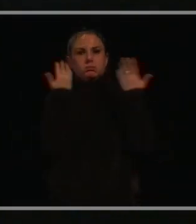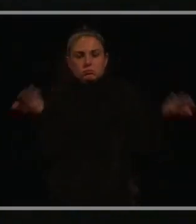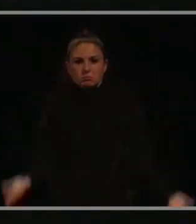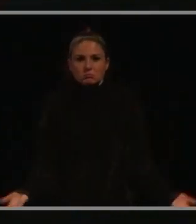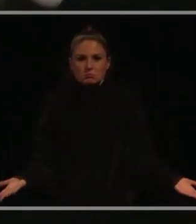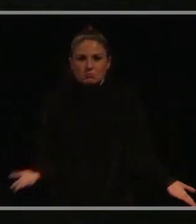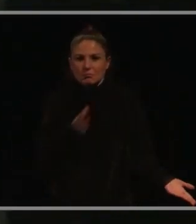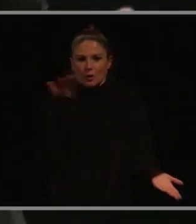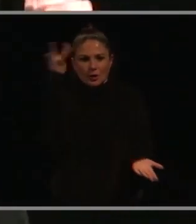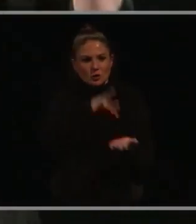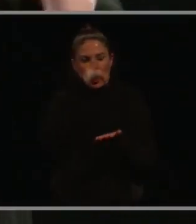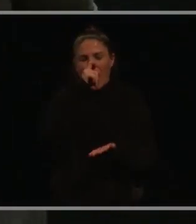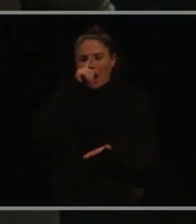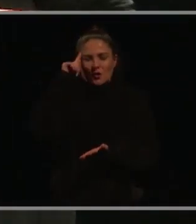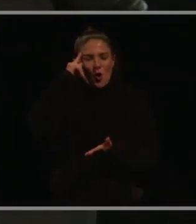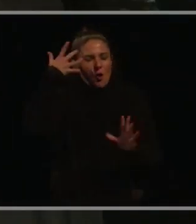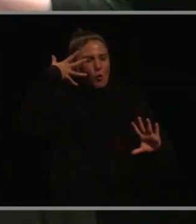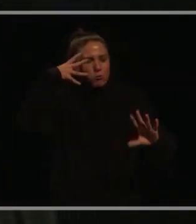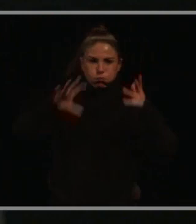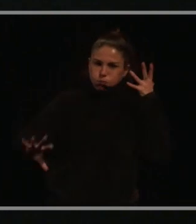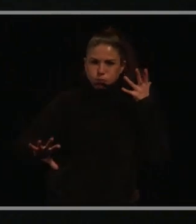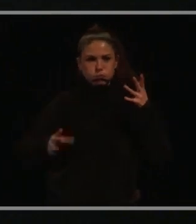Porque ha sido el año más loco de la historia.